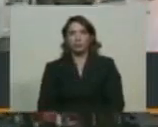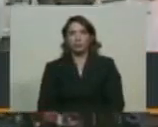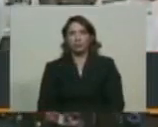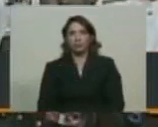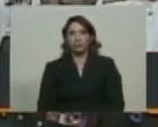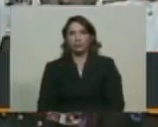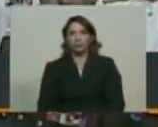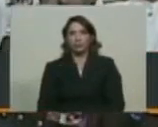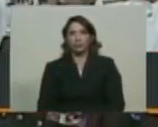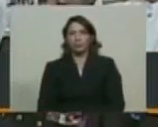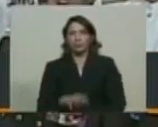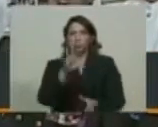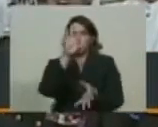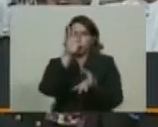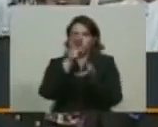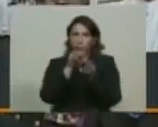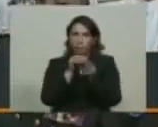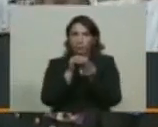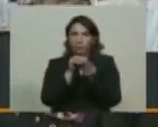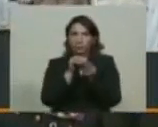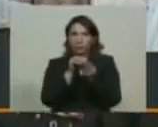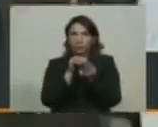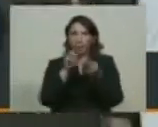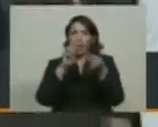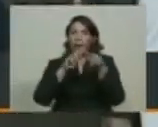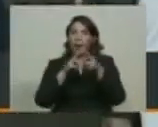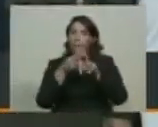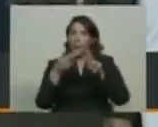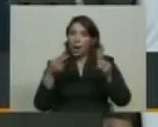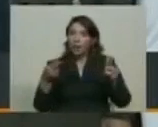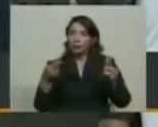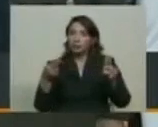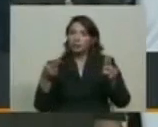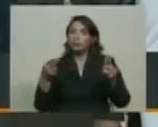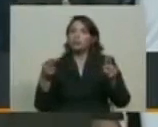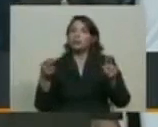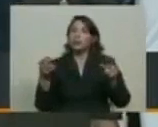En resumen, la paz con patria,